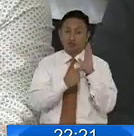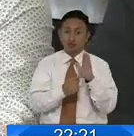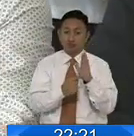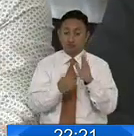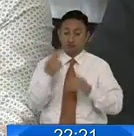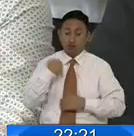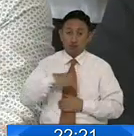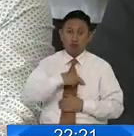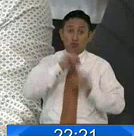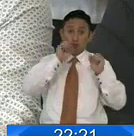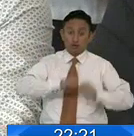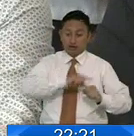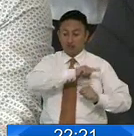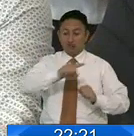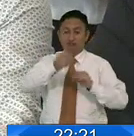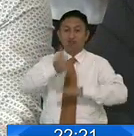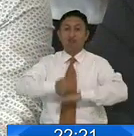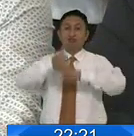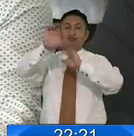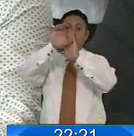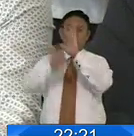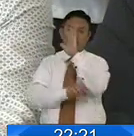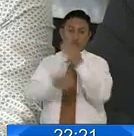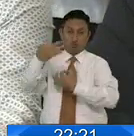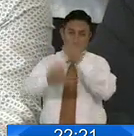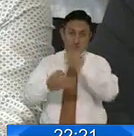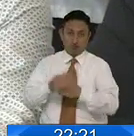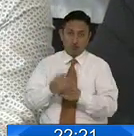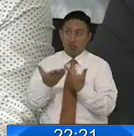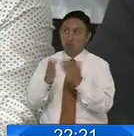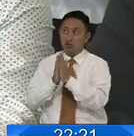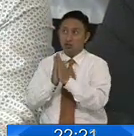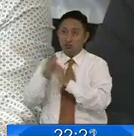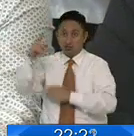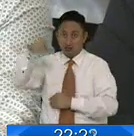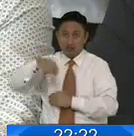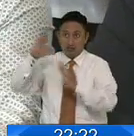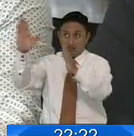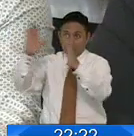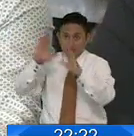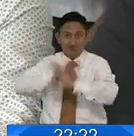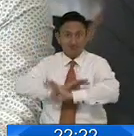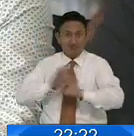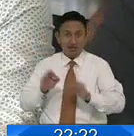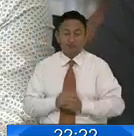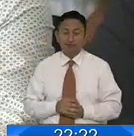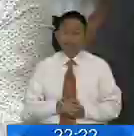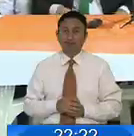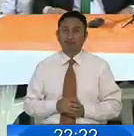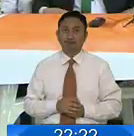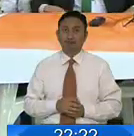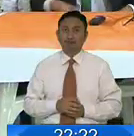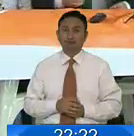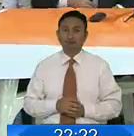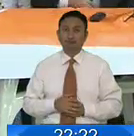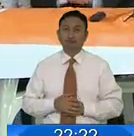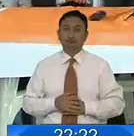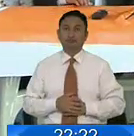podemos acudir a la corte constitucional y reclamar el incumplimiento de la sentencia de la corte interamericana informó